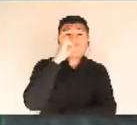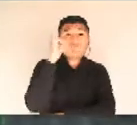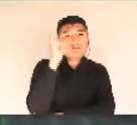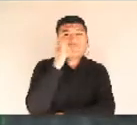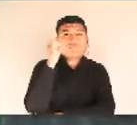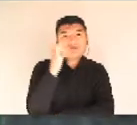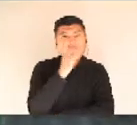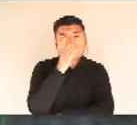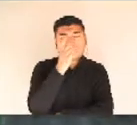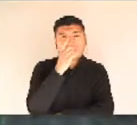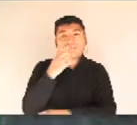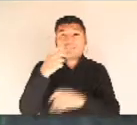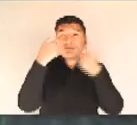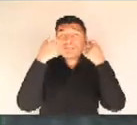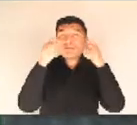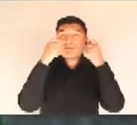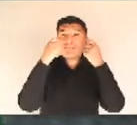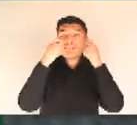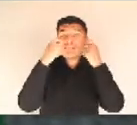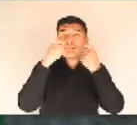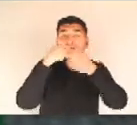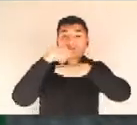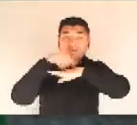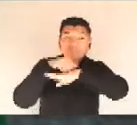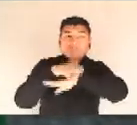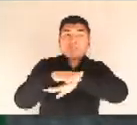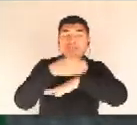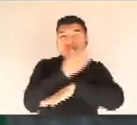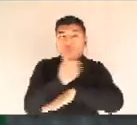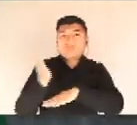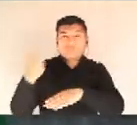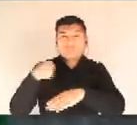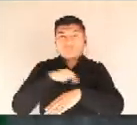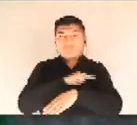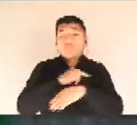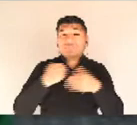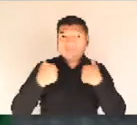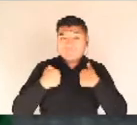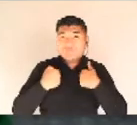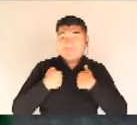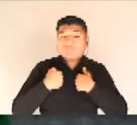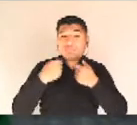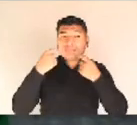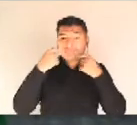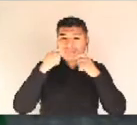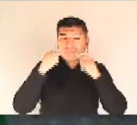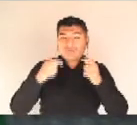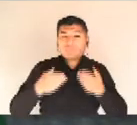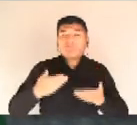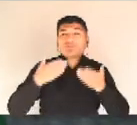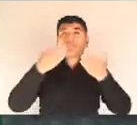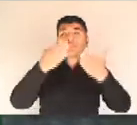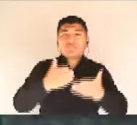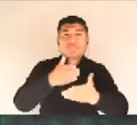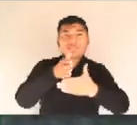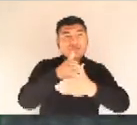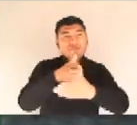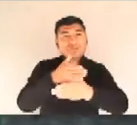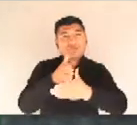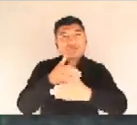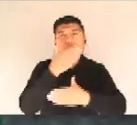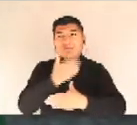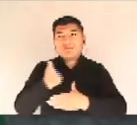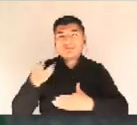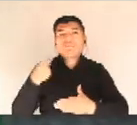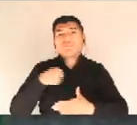vamos a tratar de demandar lo que tenemos y vamos a tratar de darles compartir algo de